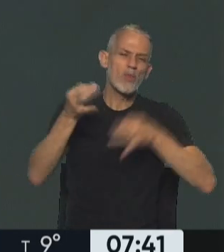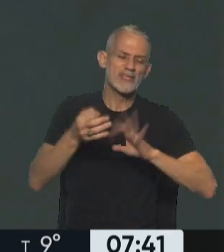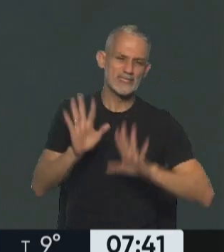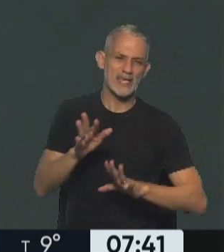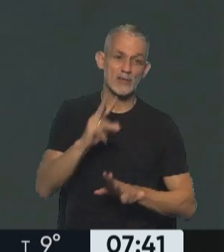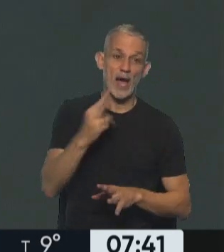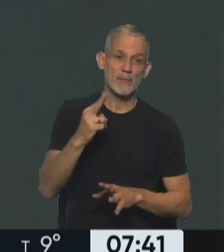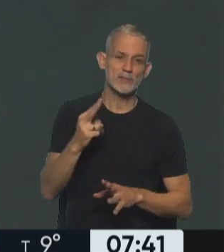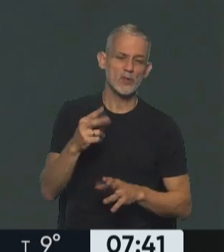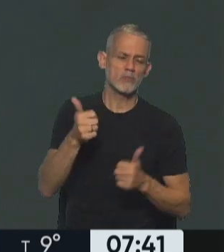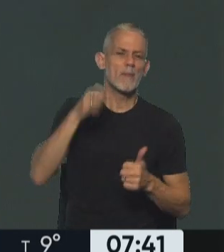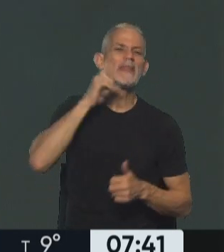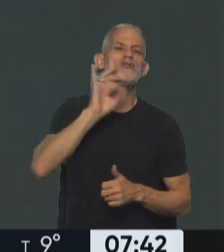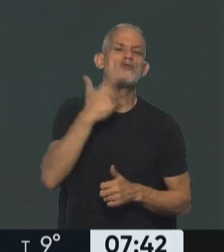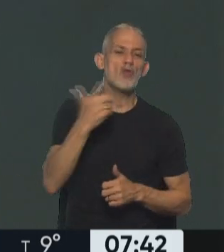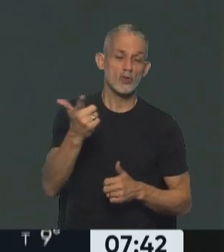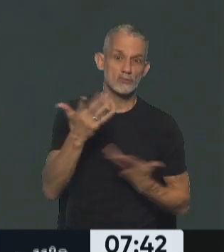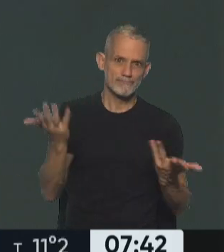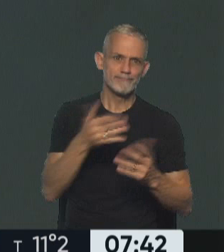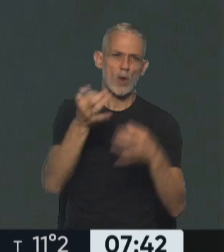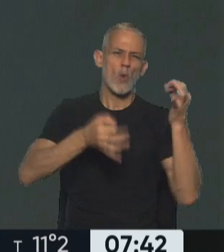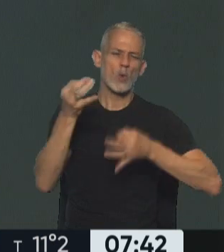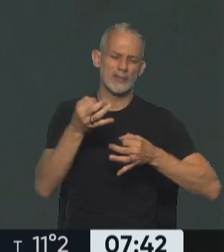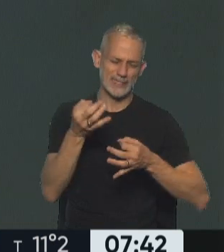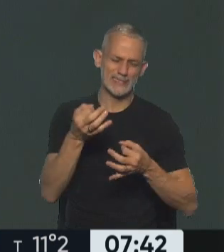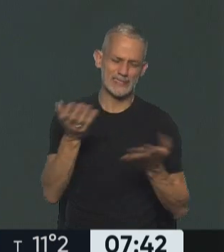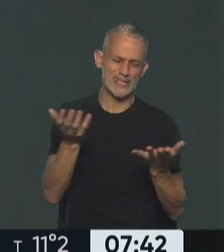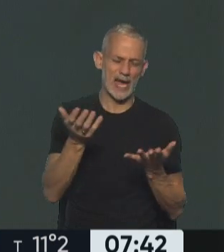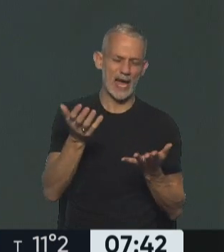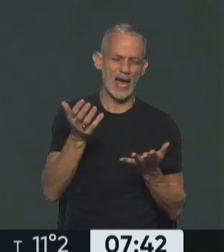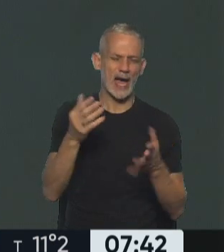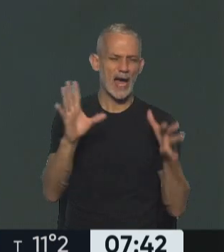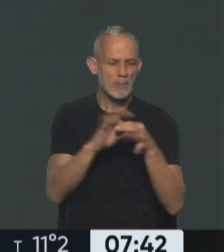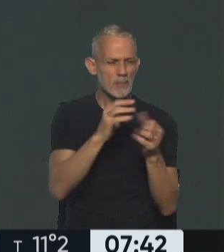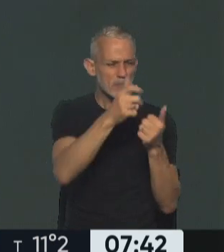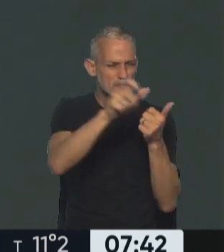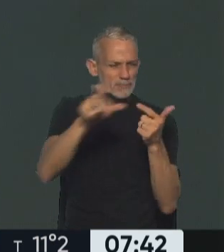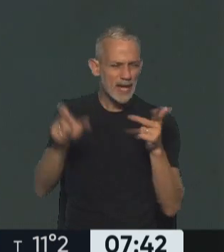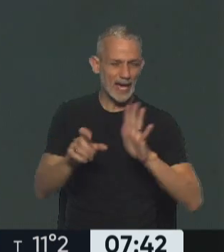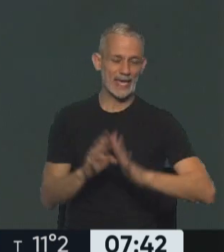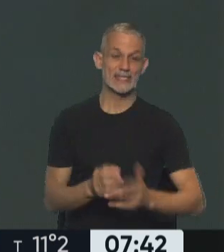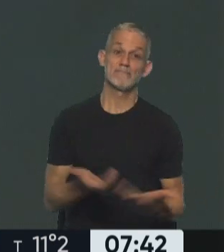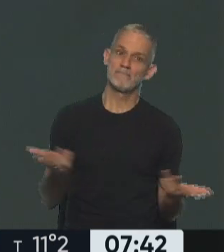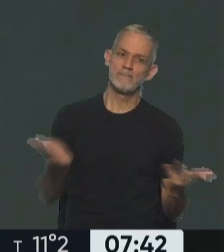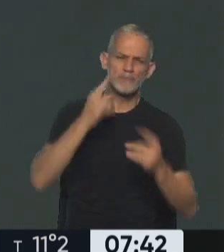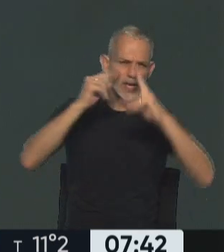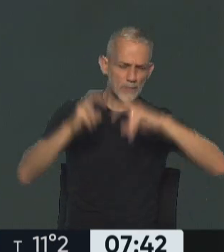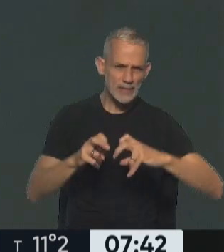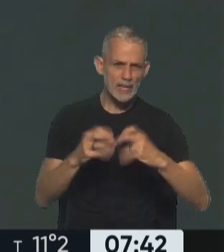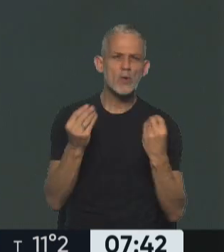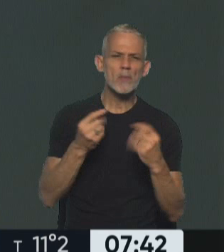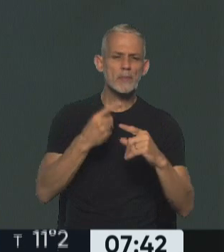cierta prosapia dentro de lo que es el Poder Judicial. Además de eso, lo que se está investigando a partir de la